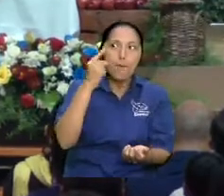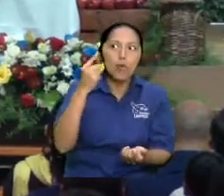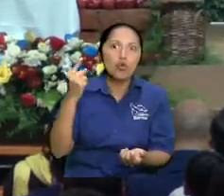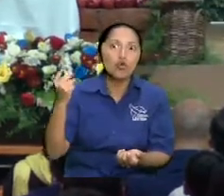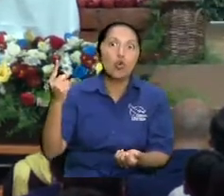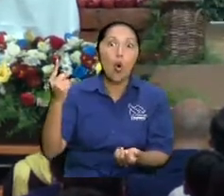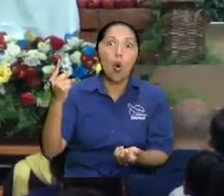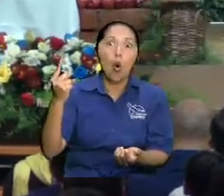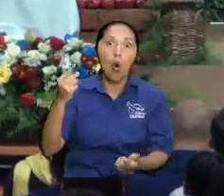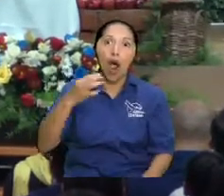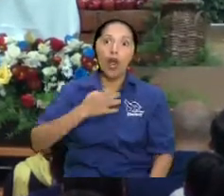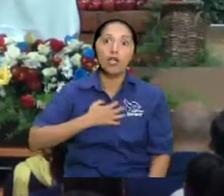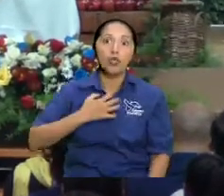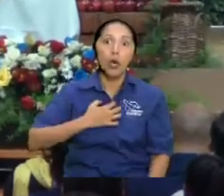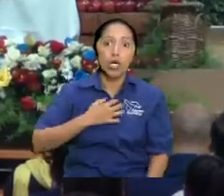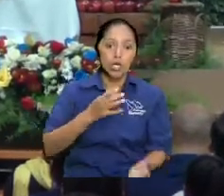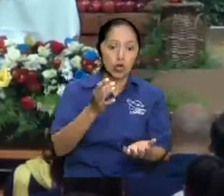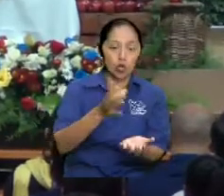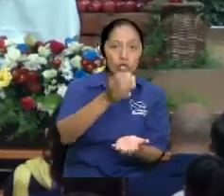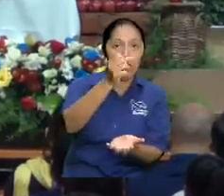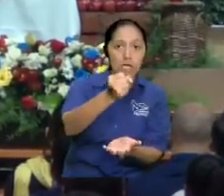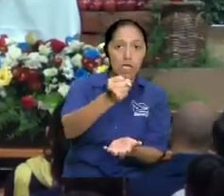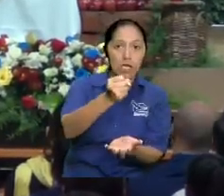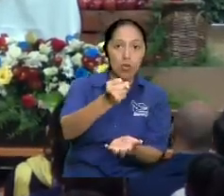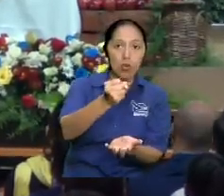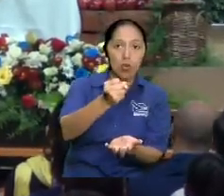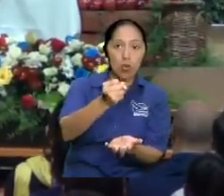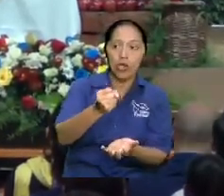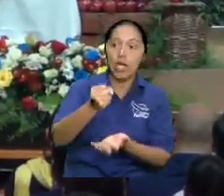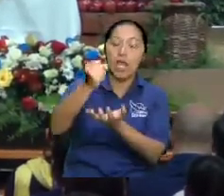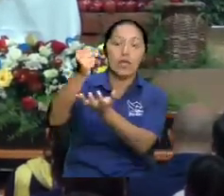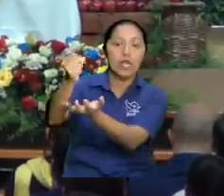Y después me lo encontré en el aeropuerto, dijo, yo llego a su iglesia, me dijo.